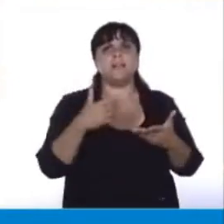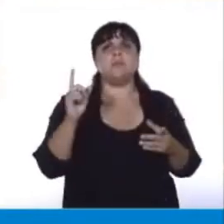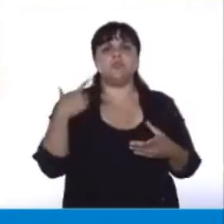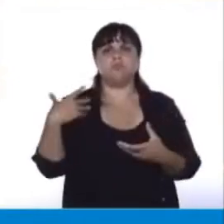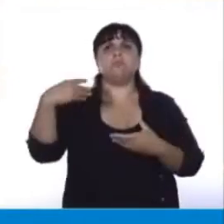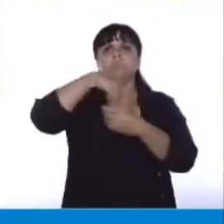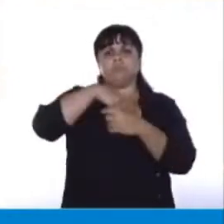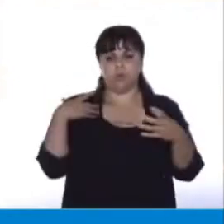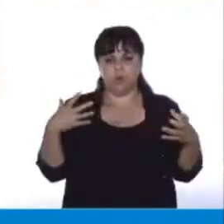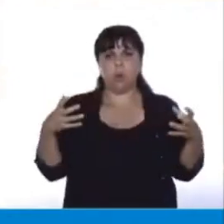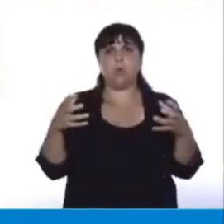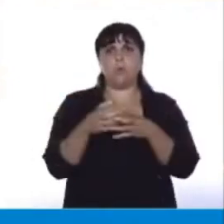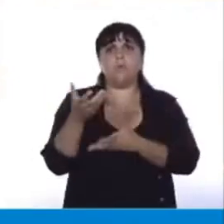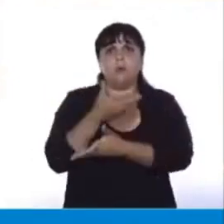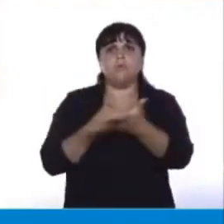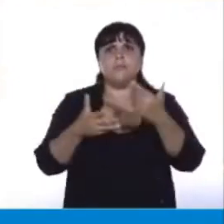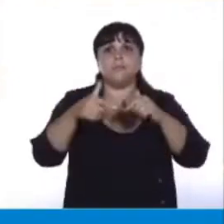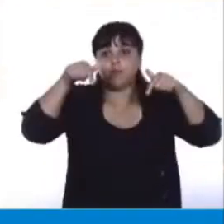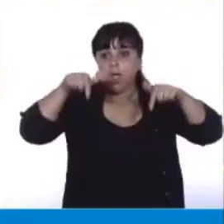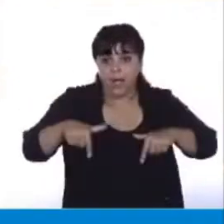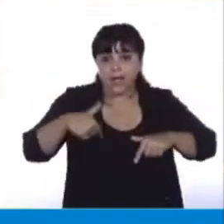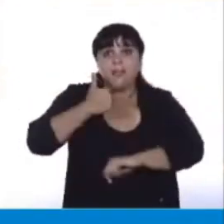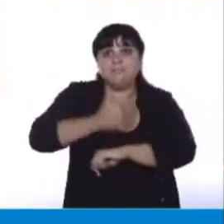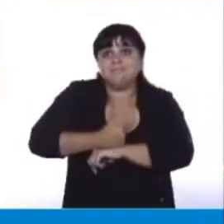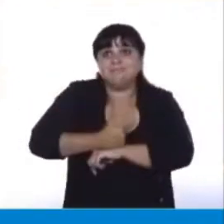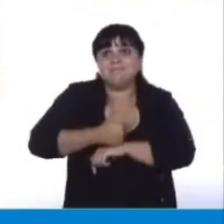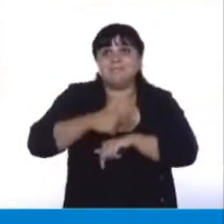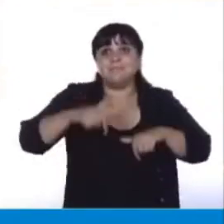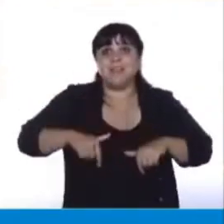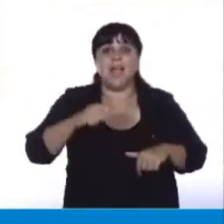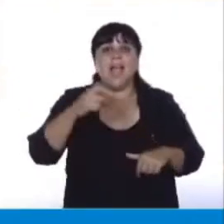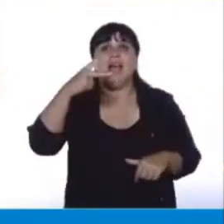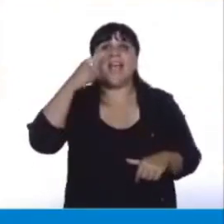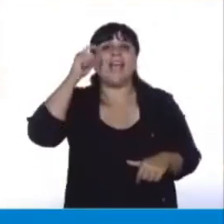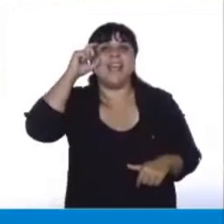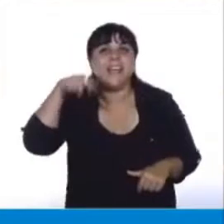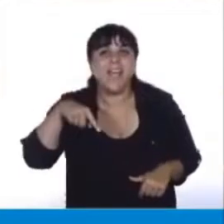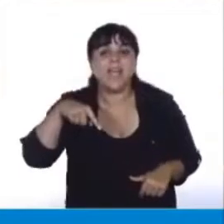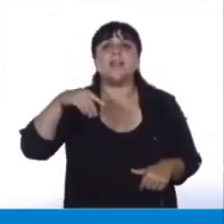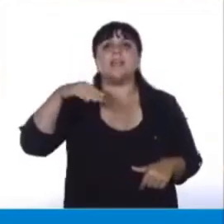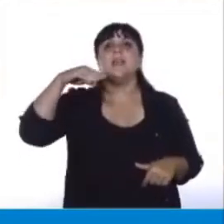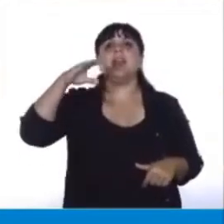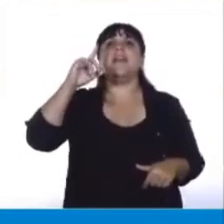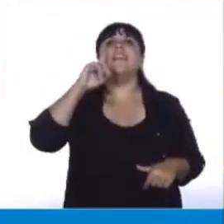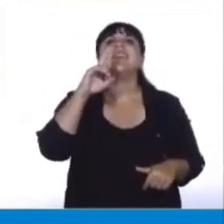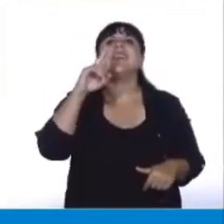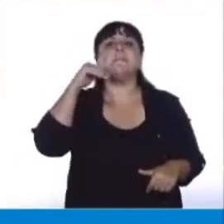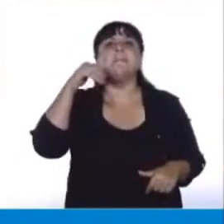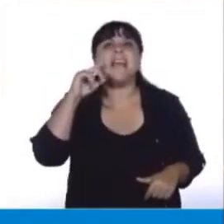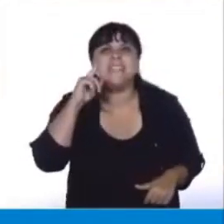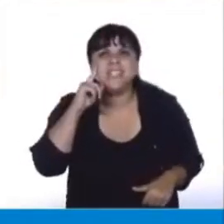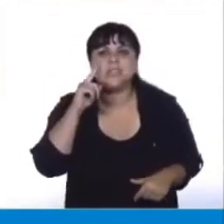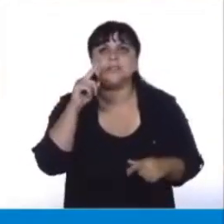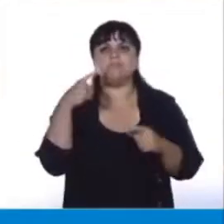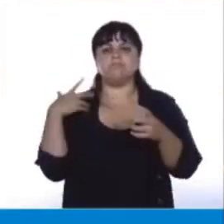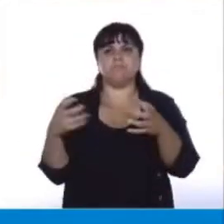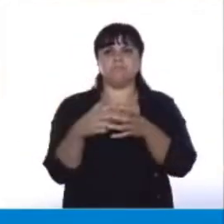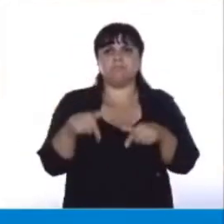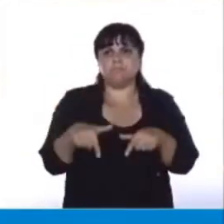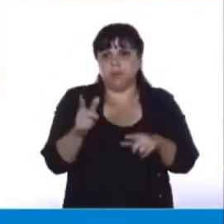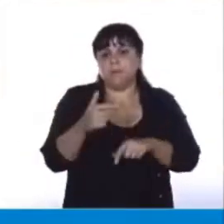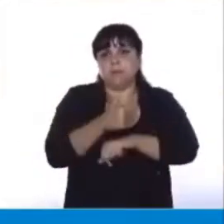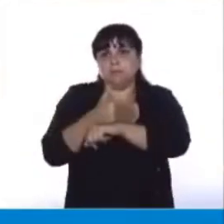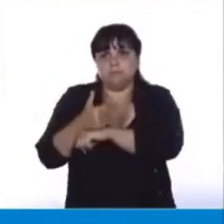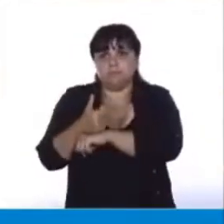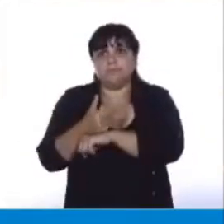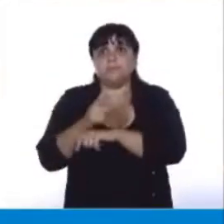el Frente. En esta propia banca estuvo Guillermo Kane y Mercedes Trimarchi antes que yo. Y hace muy pocos días